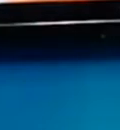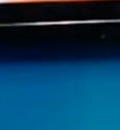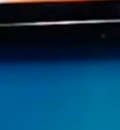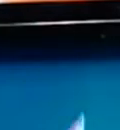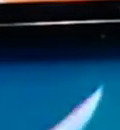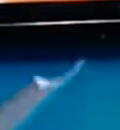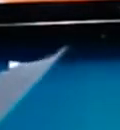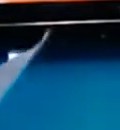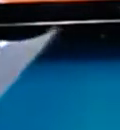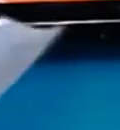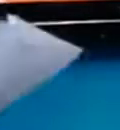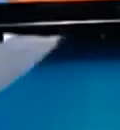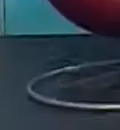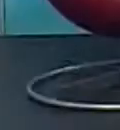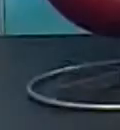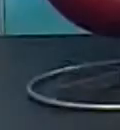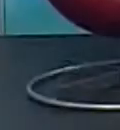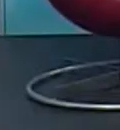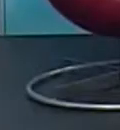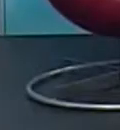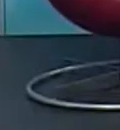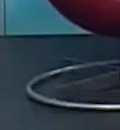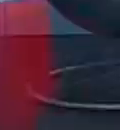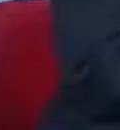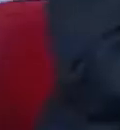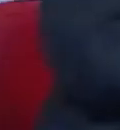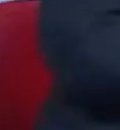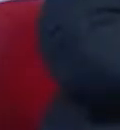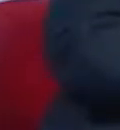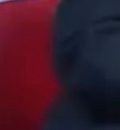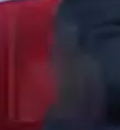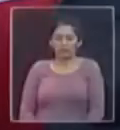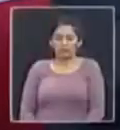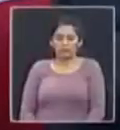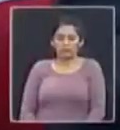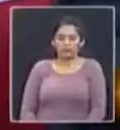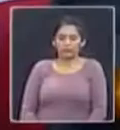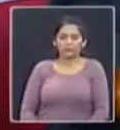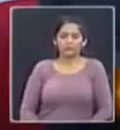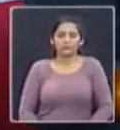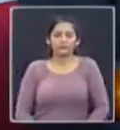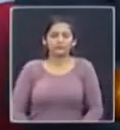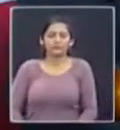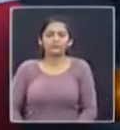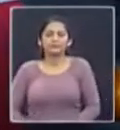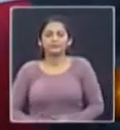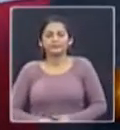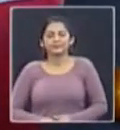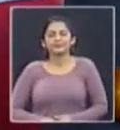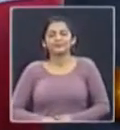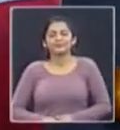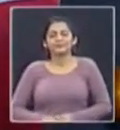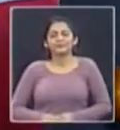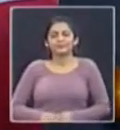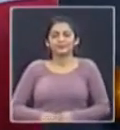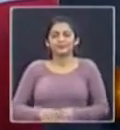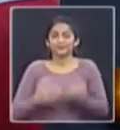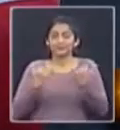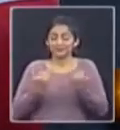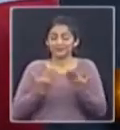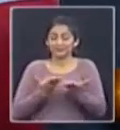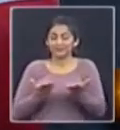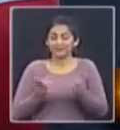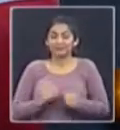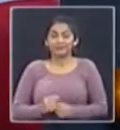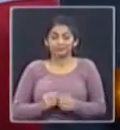sintonizar miren realmente hoy vamos a hablar vamos a hablar de las obras y de la agenda pero permítanme porque este